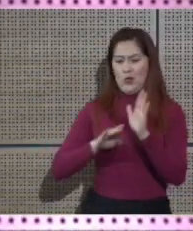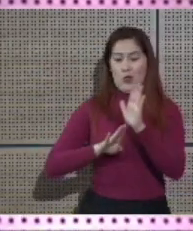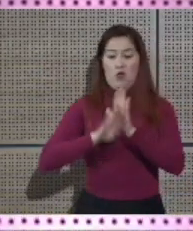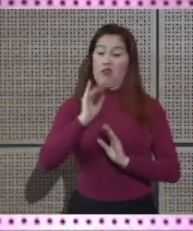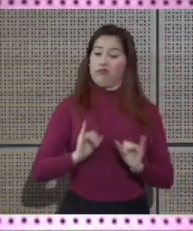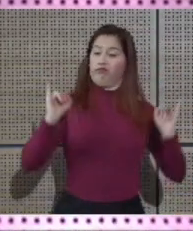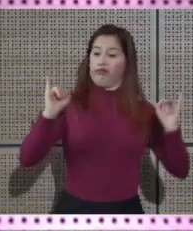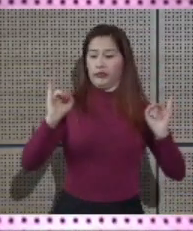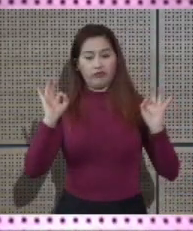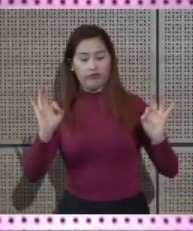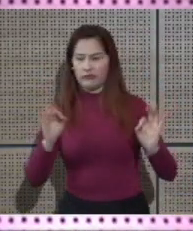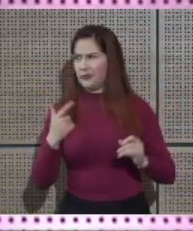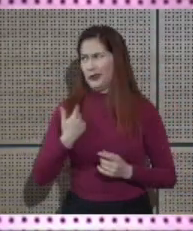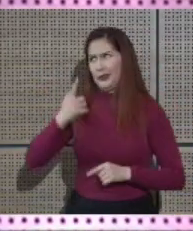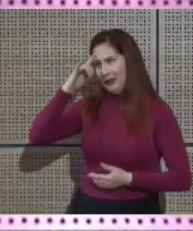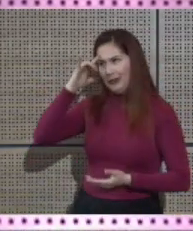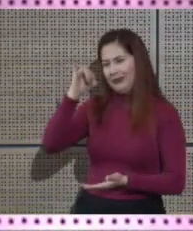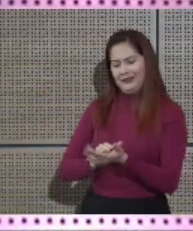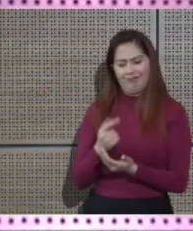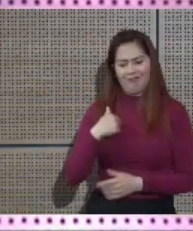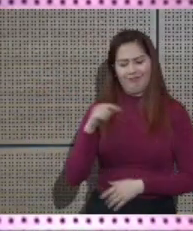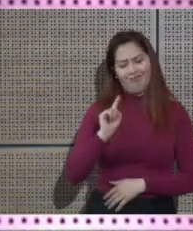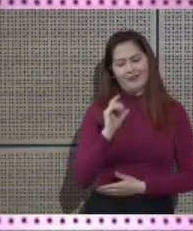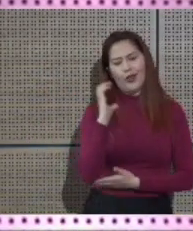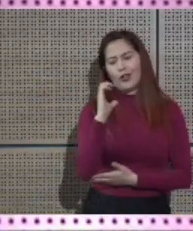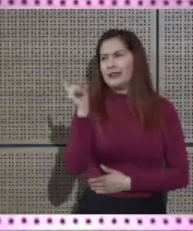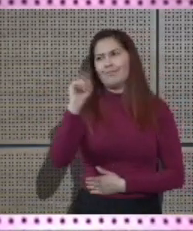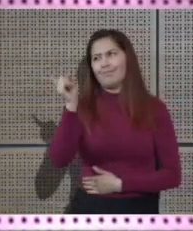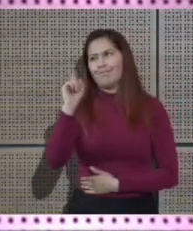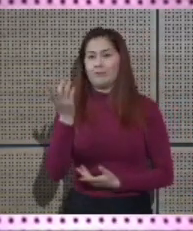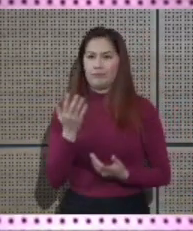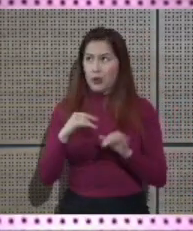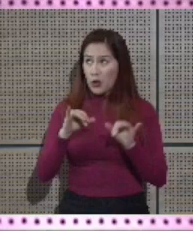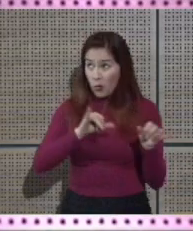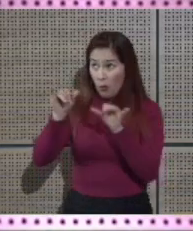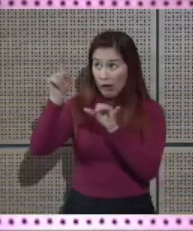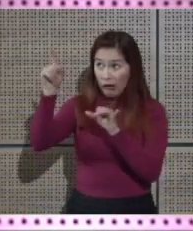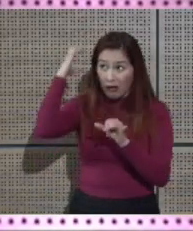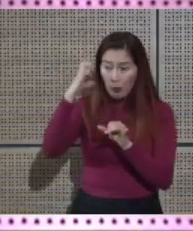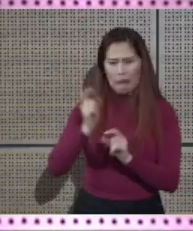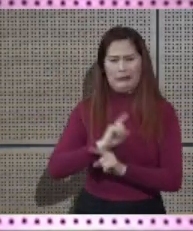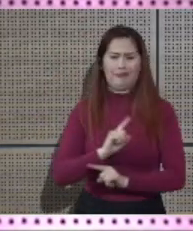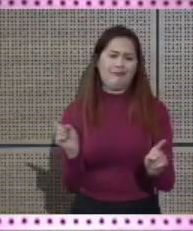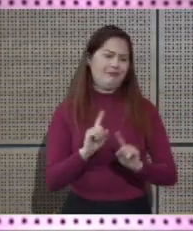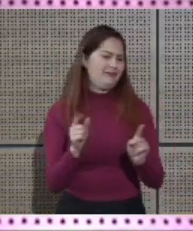nacional que nos permita llegar a ese tipo de países que son los países desarrollados.